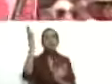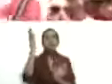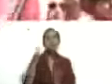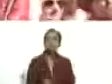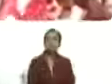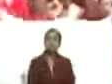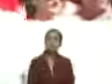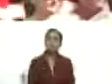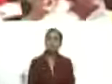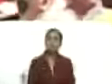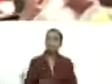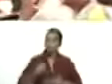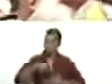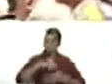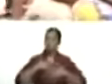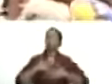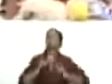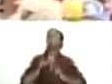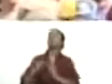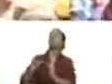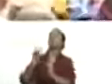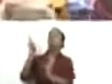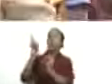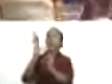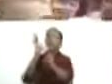Yo soy hijo de nuestro Señor Jesucristo.